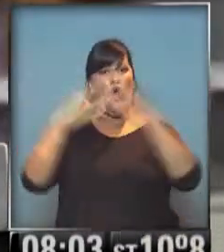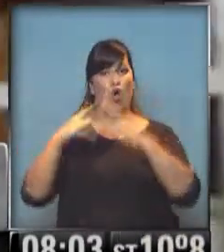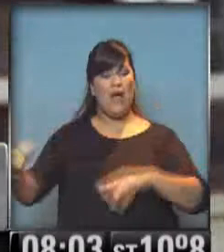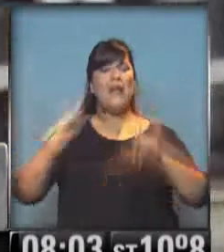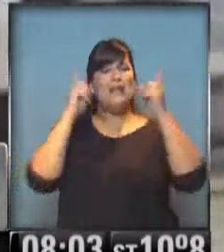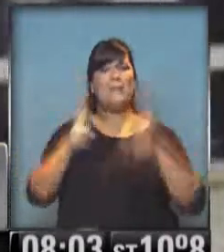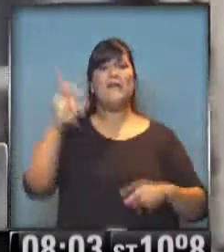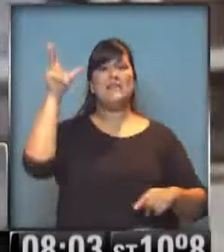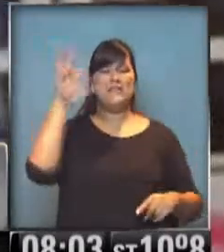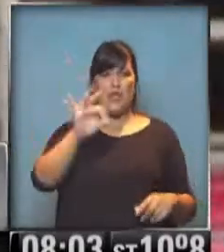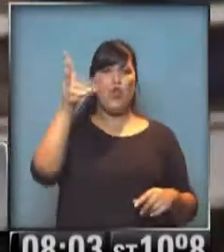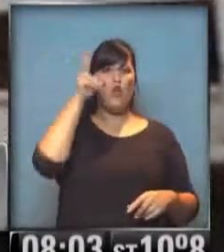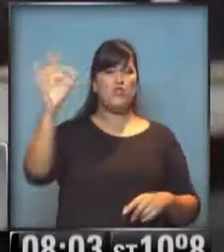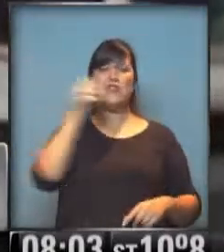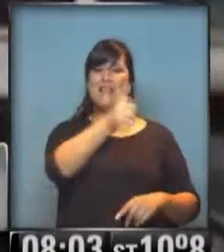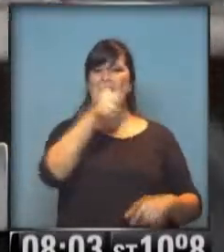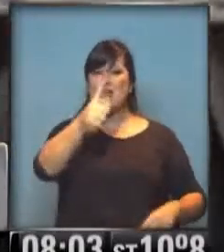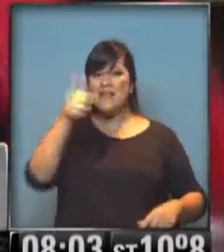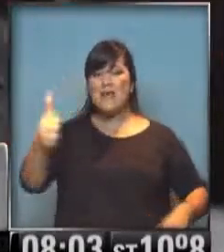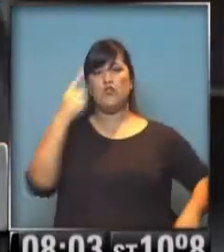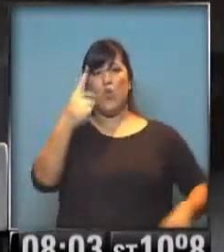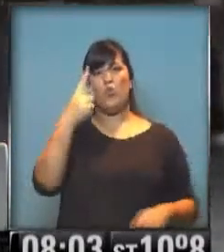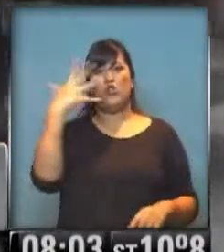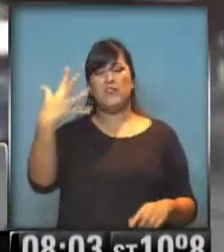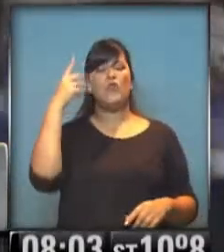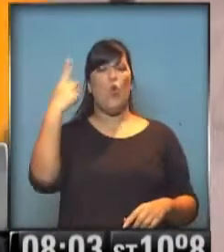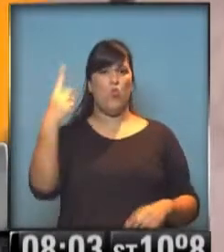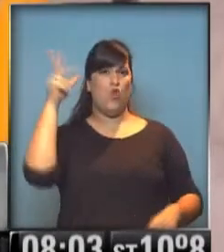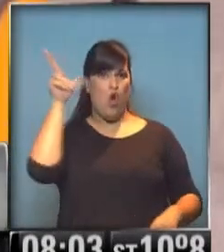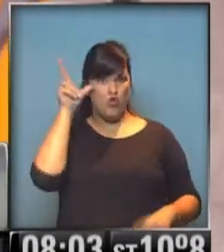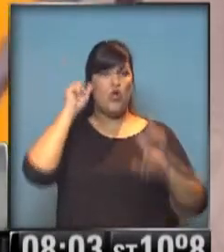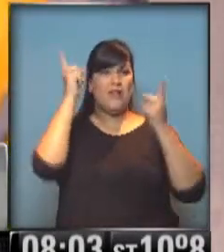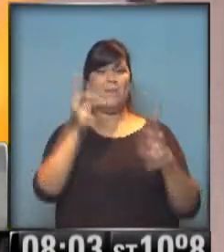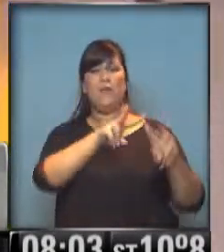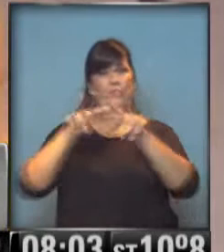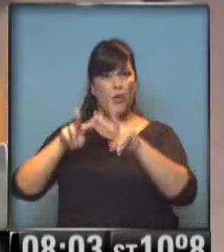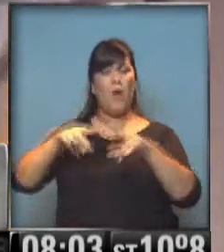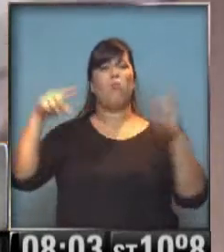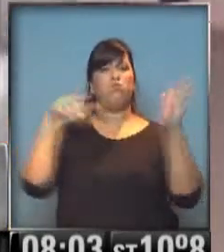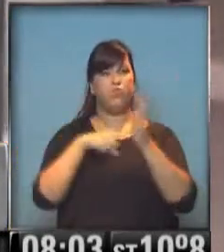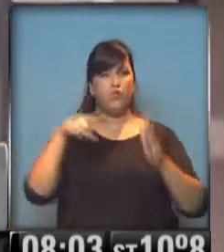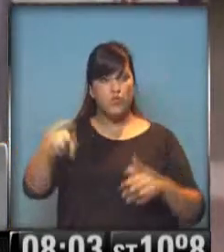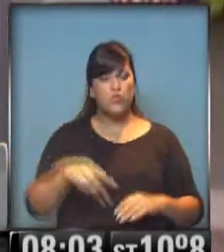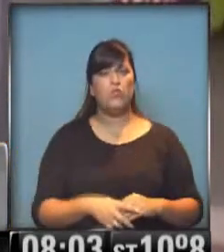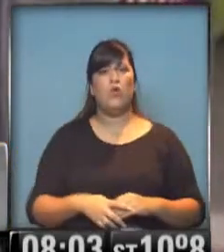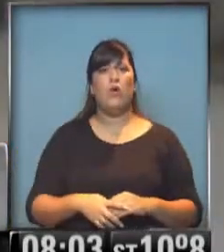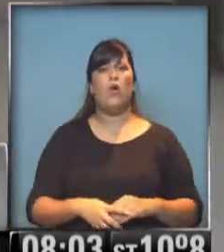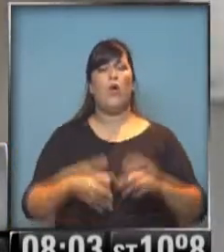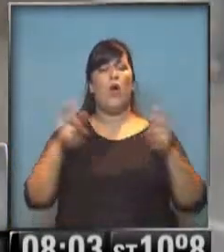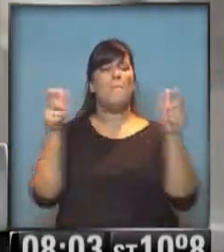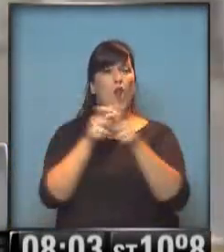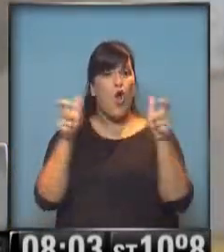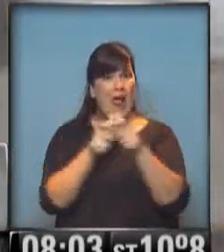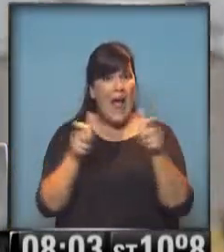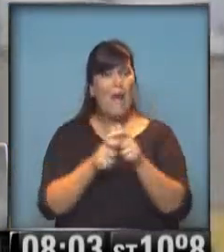800 666 1518 y la web www.programa hogar